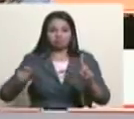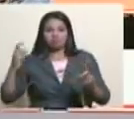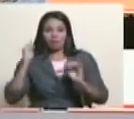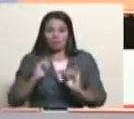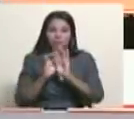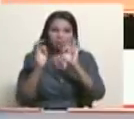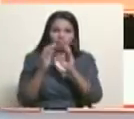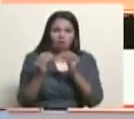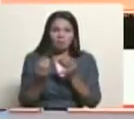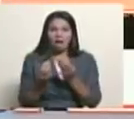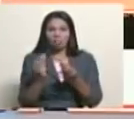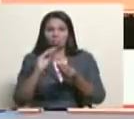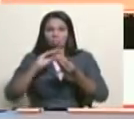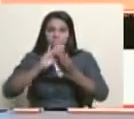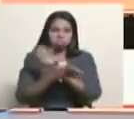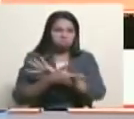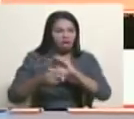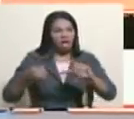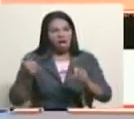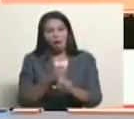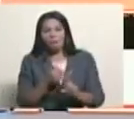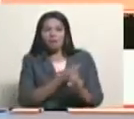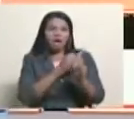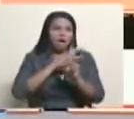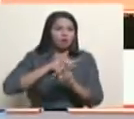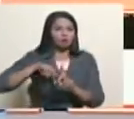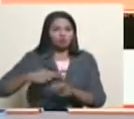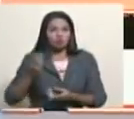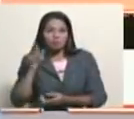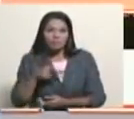y destrozarlo pues a golpe.